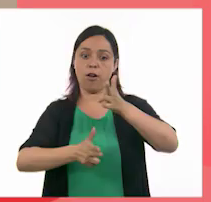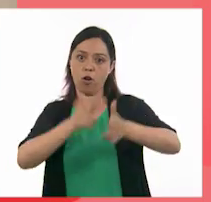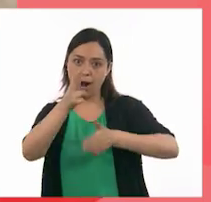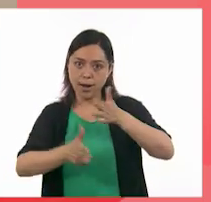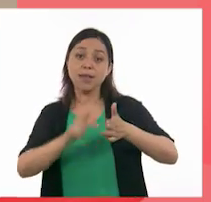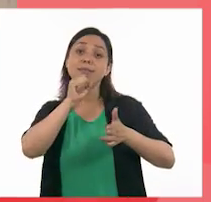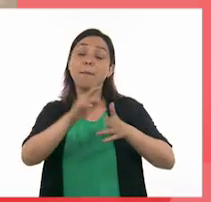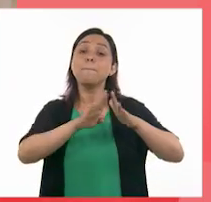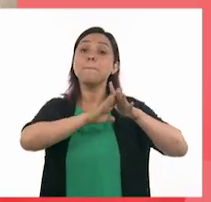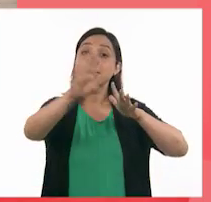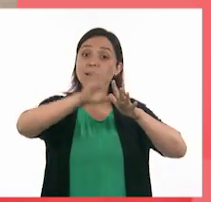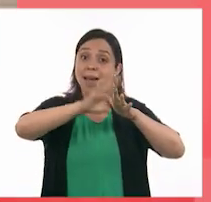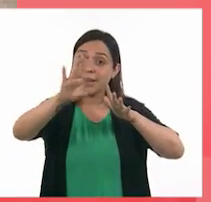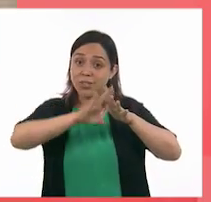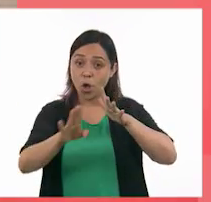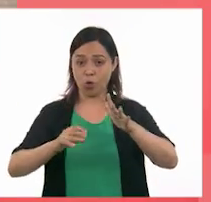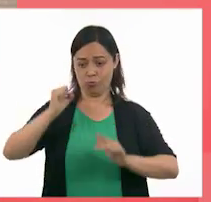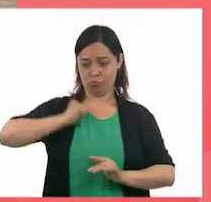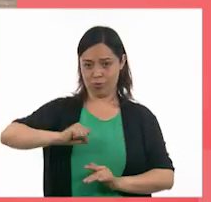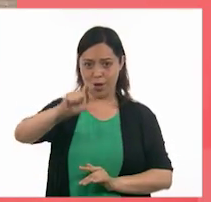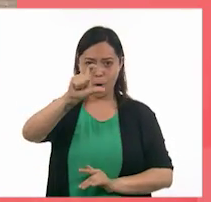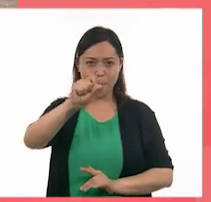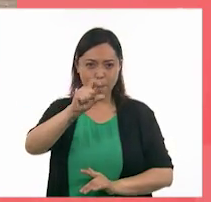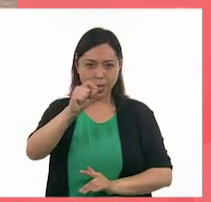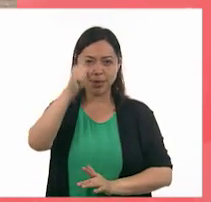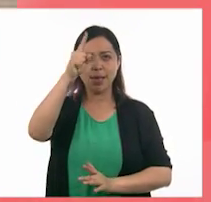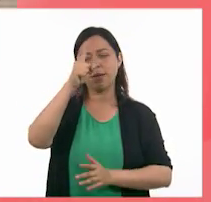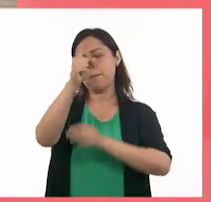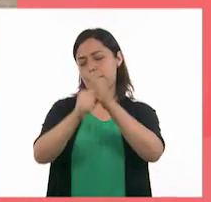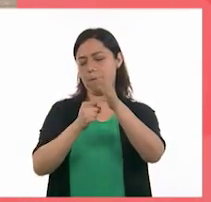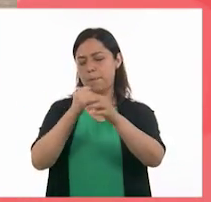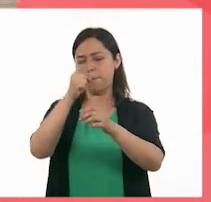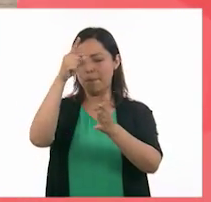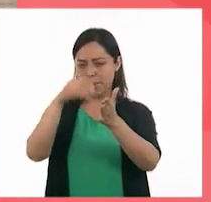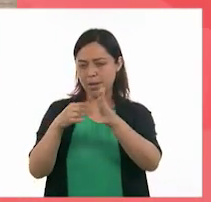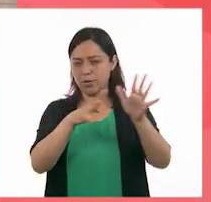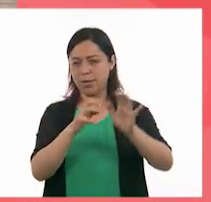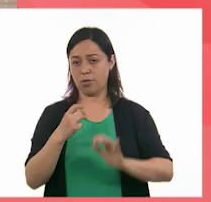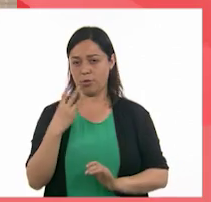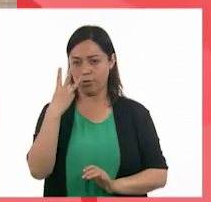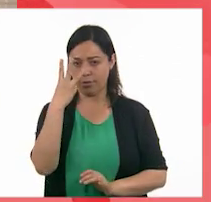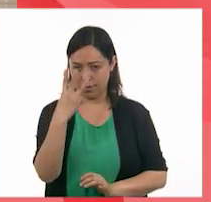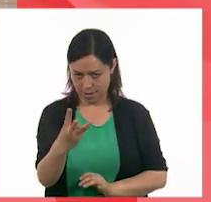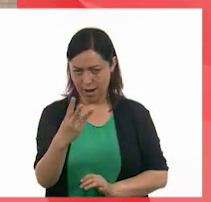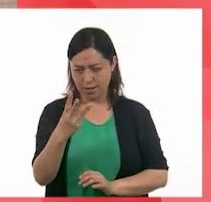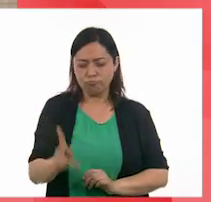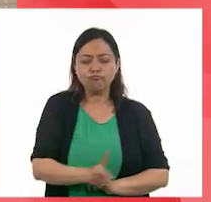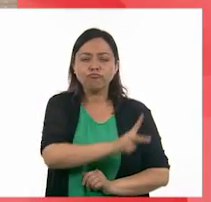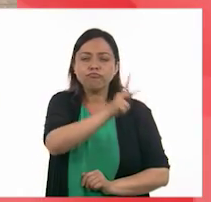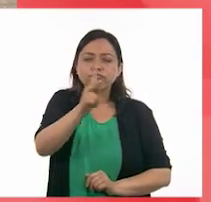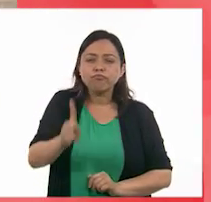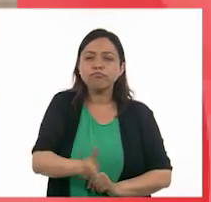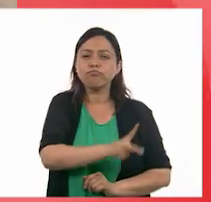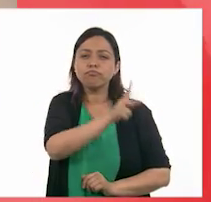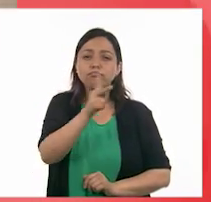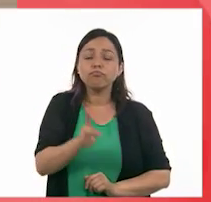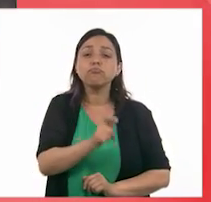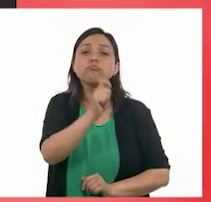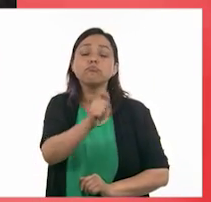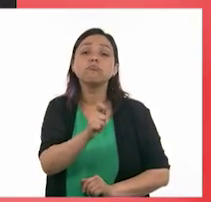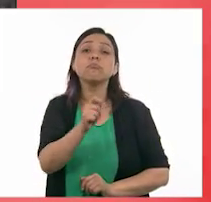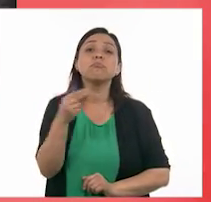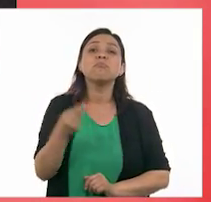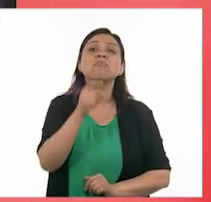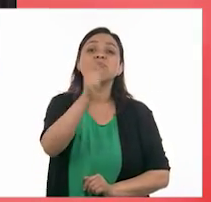migración. Entrando el siglo XX, en 1903, el recién formado pueblito necesitó pronto